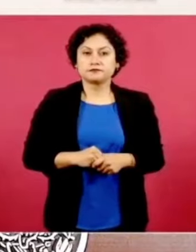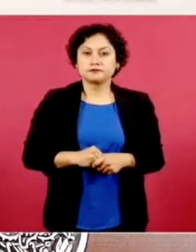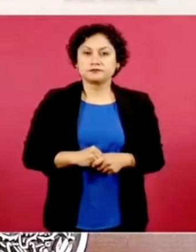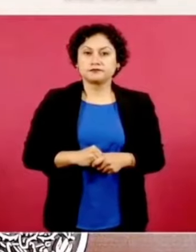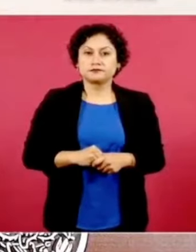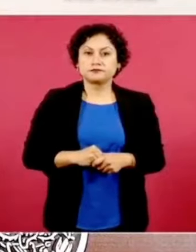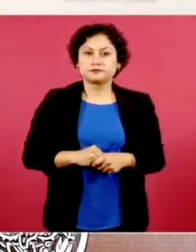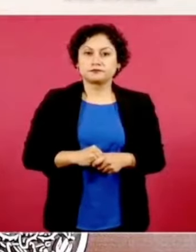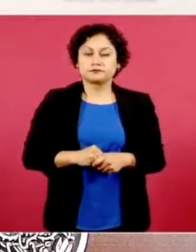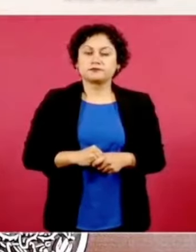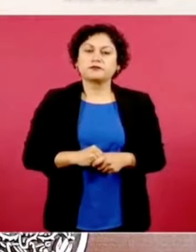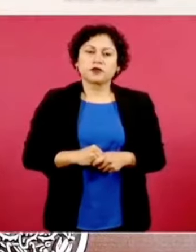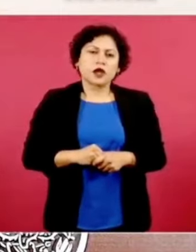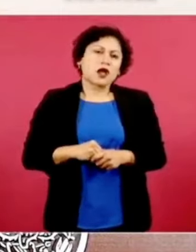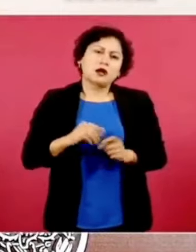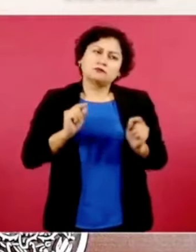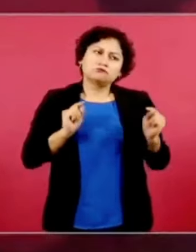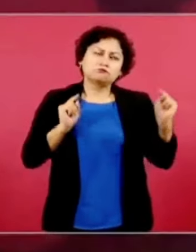Y ya platicamos.